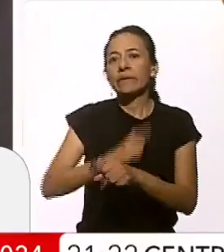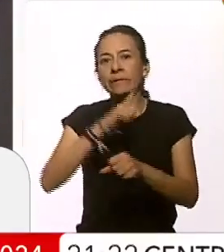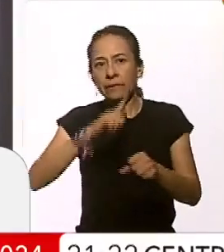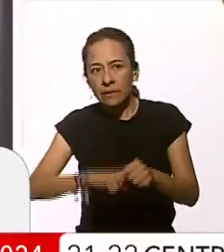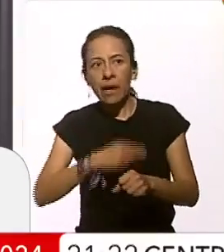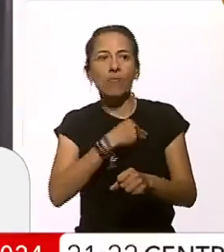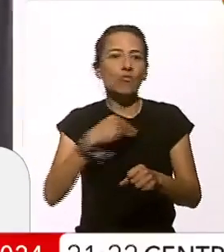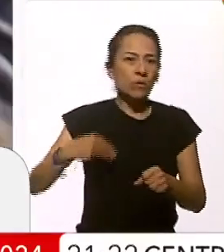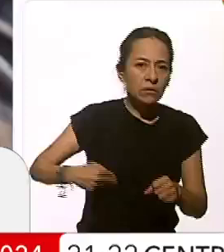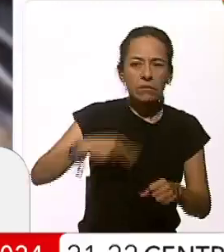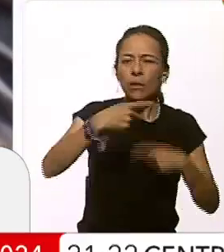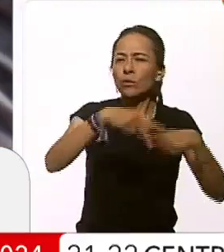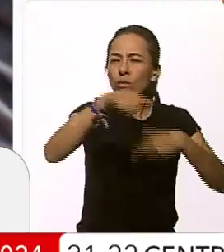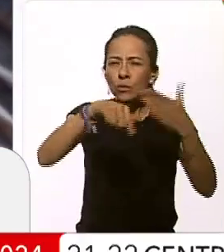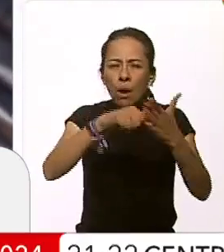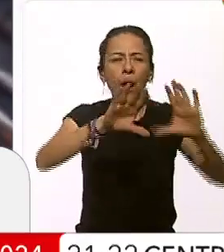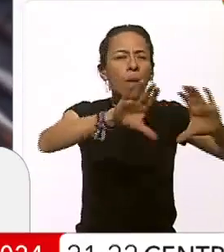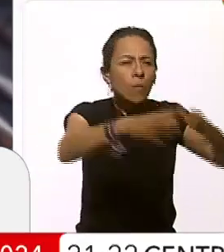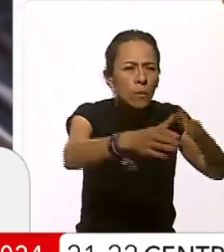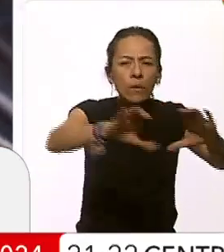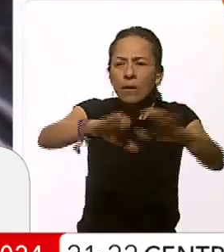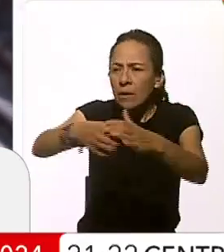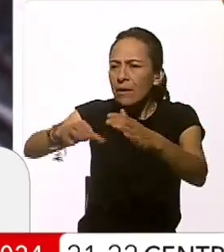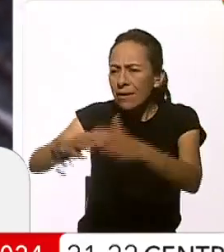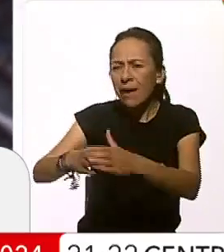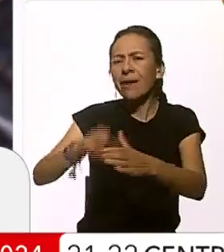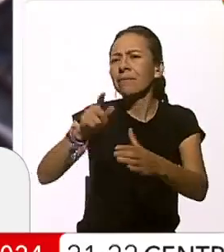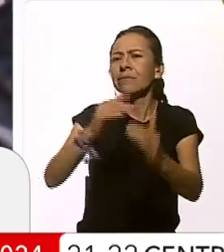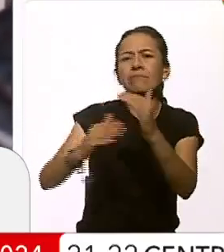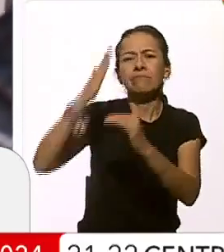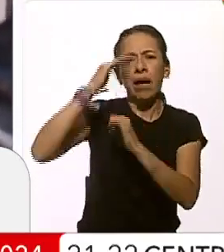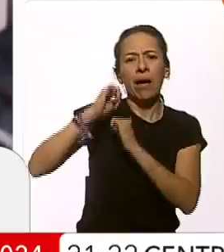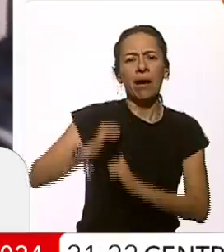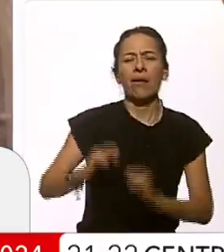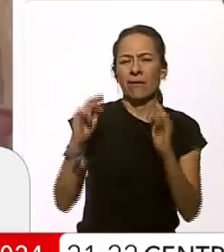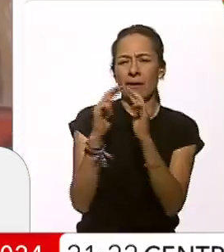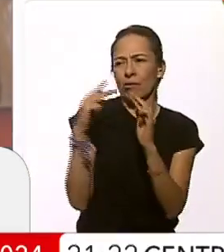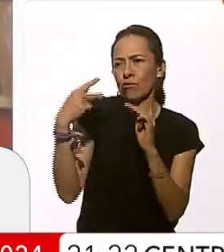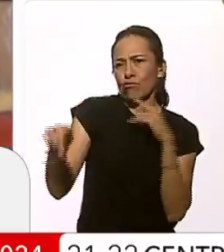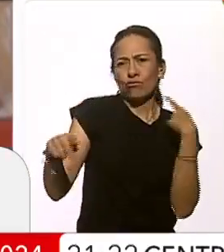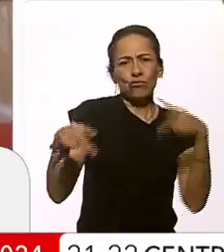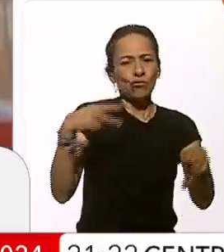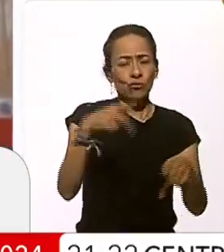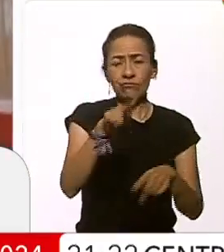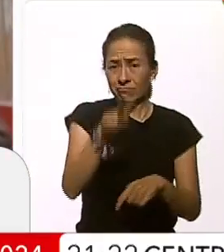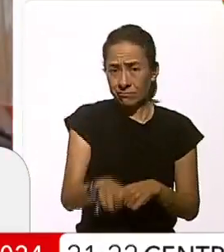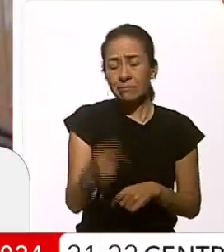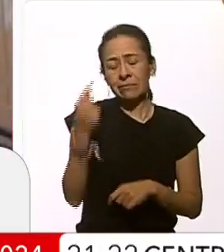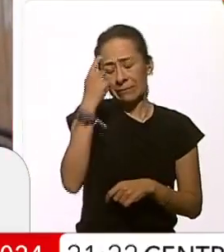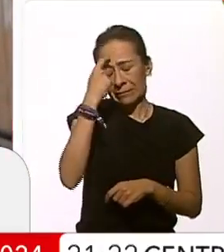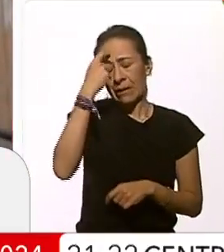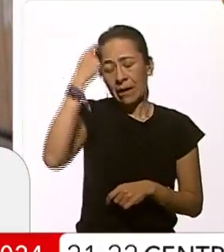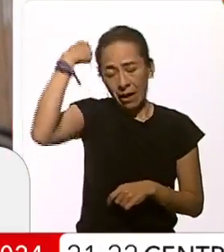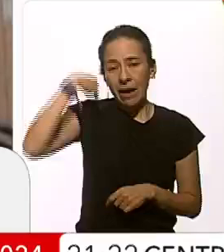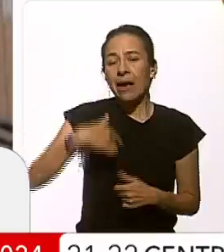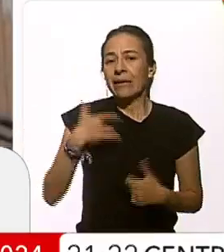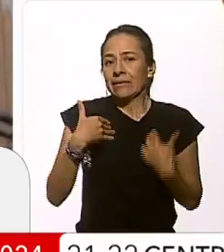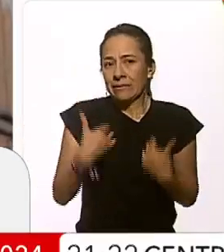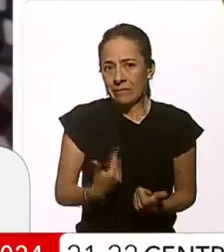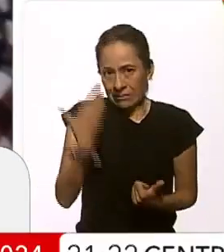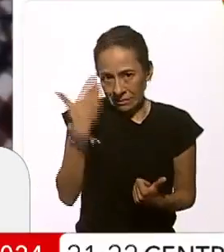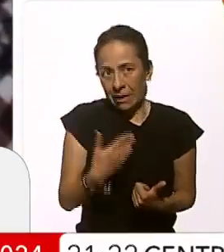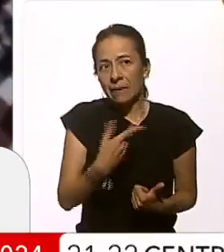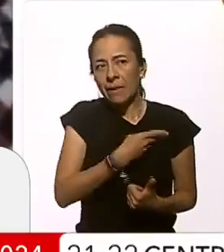las comunidades y a las autoridades religiosas, tener esta conciencia sobre el mantenimiento. Estamos entregando